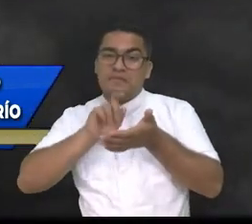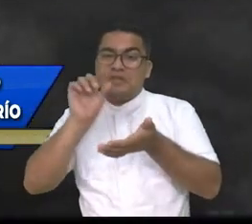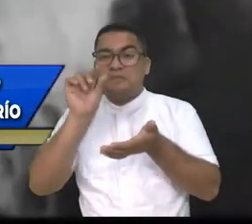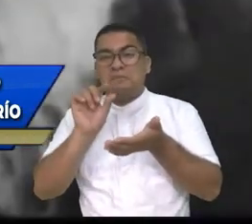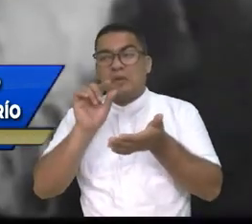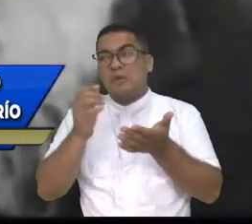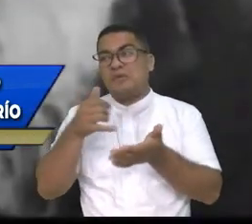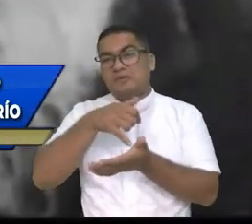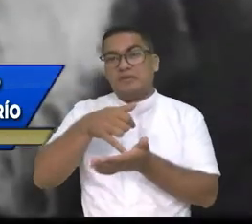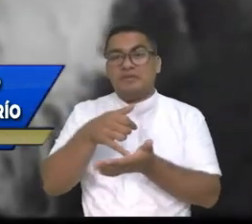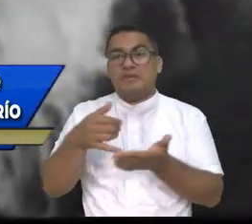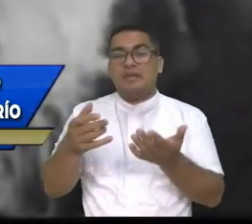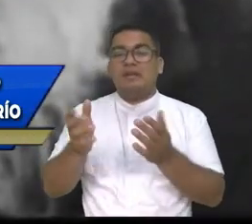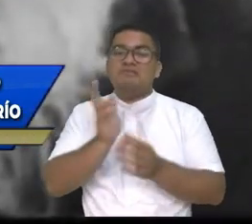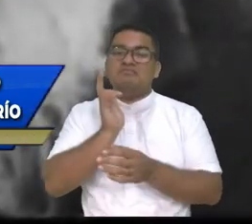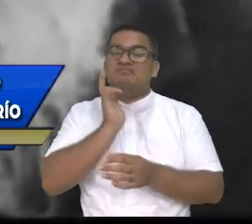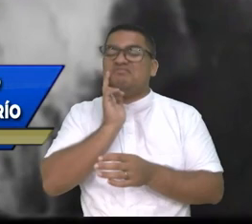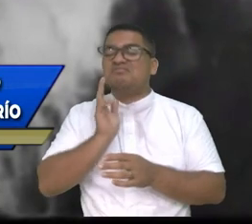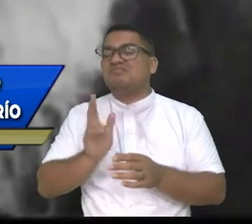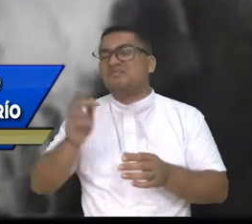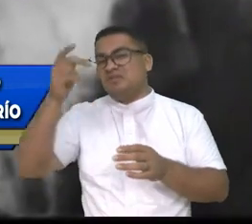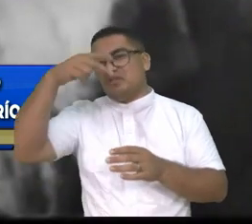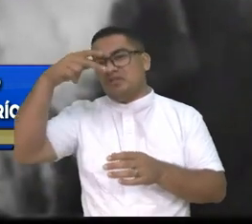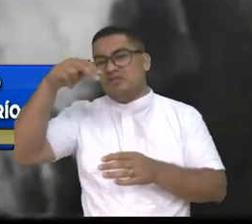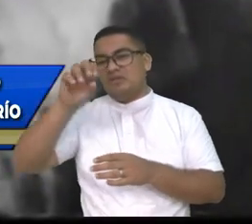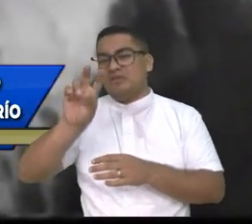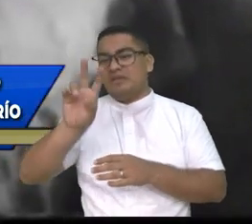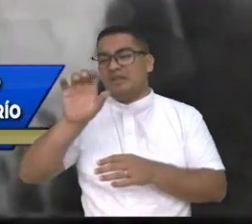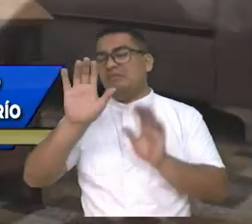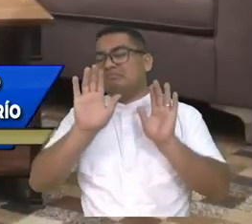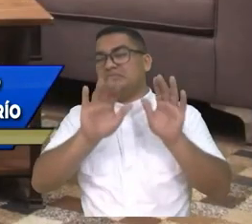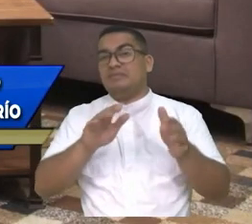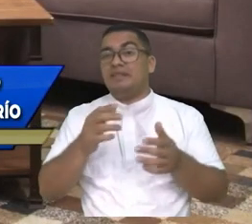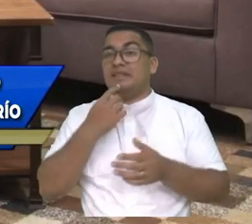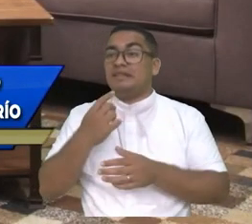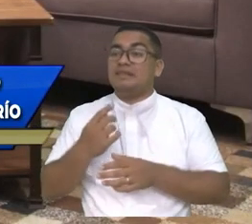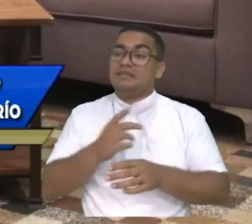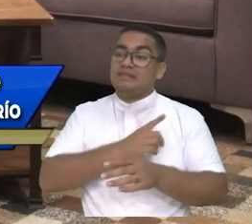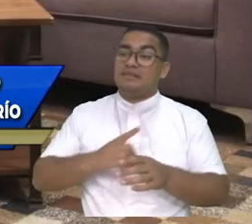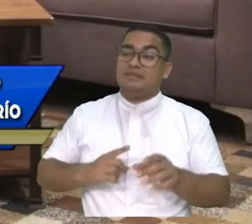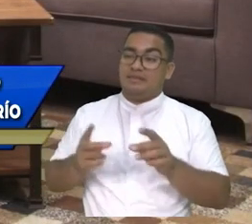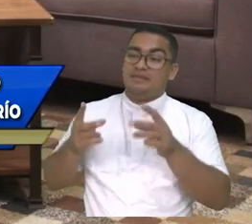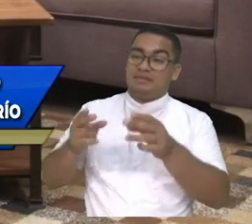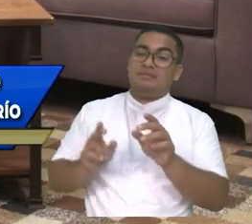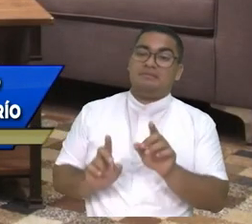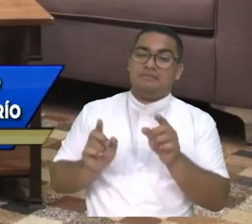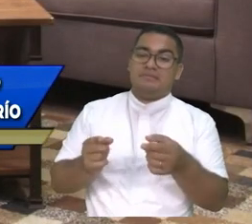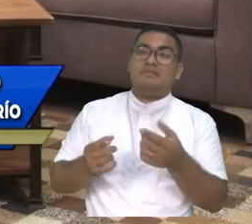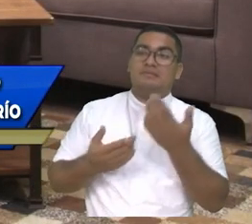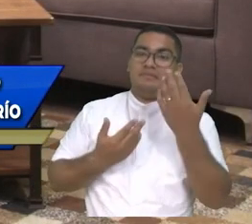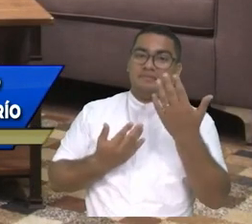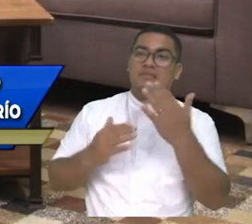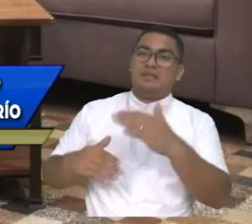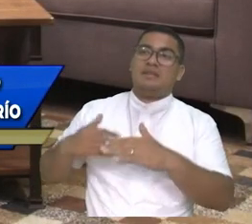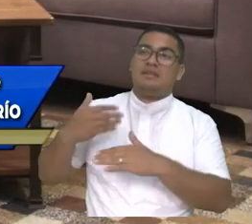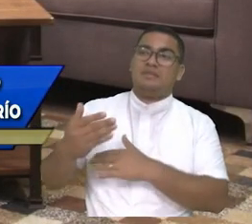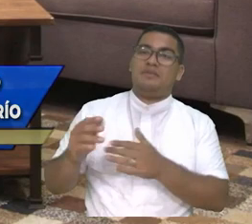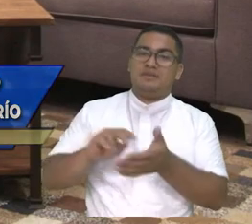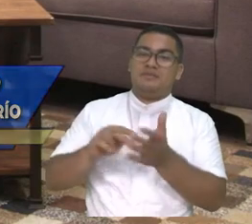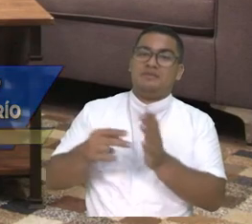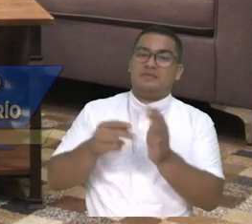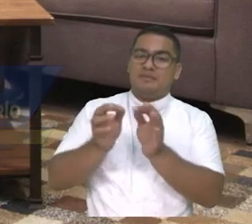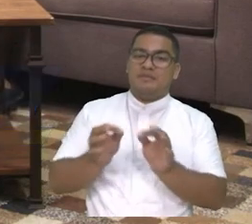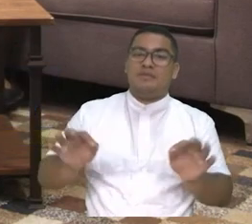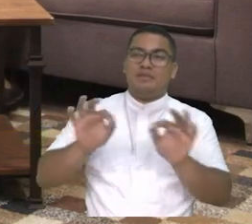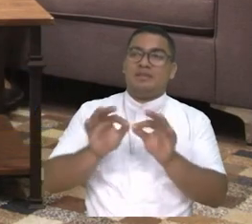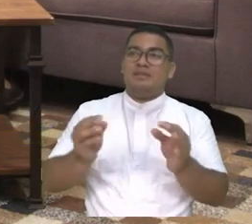que desistió de escribir. Diputada, tenemos que hacer una breve pausa. Sé que viene a compartirnos datos muy